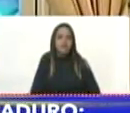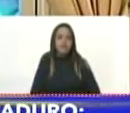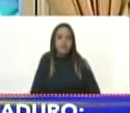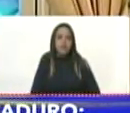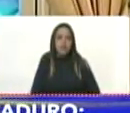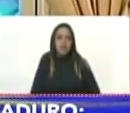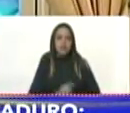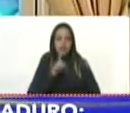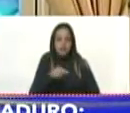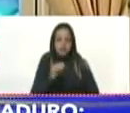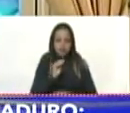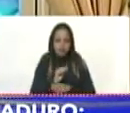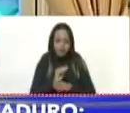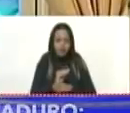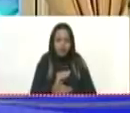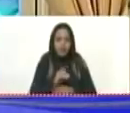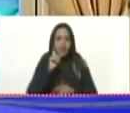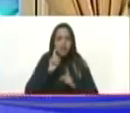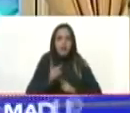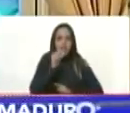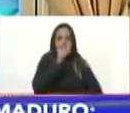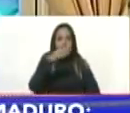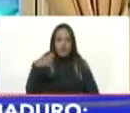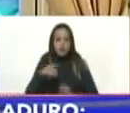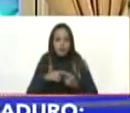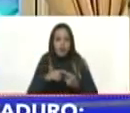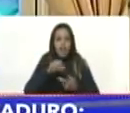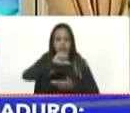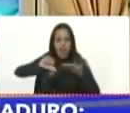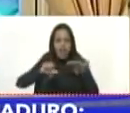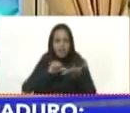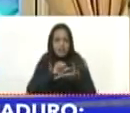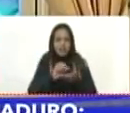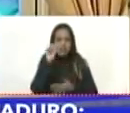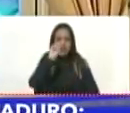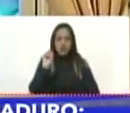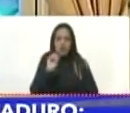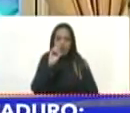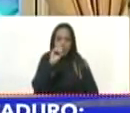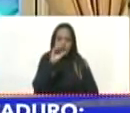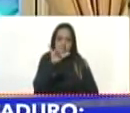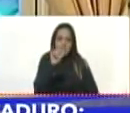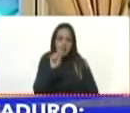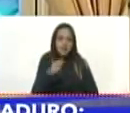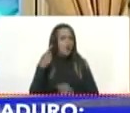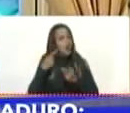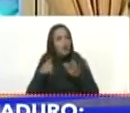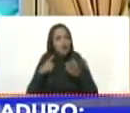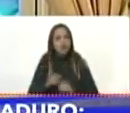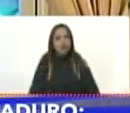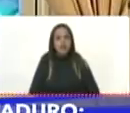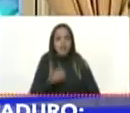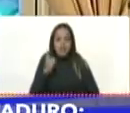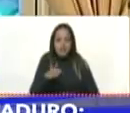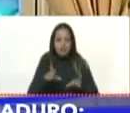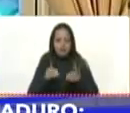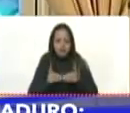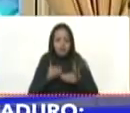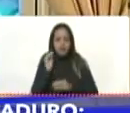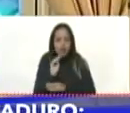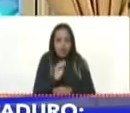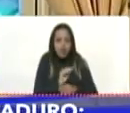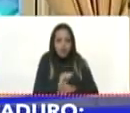Garantizar la soberanía en arroz, en soya, en sorgo y en todo. Garantizarlo, tenemos que garantizarlo. Vamos rumbo a la